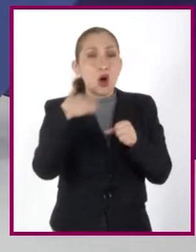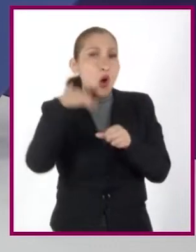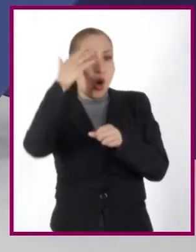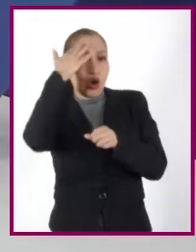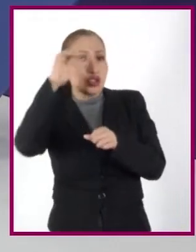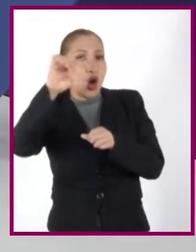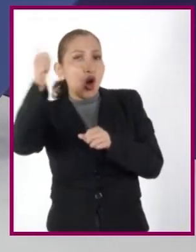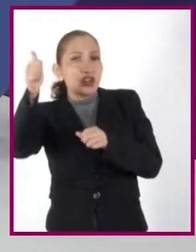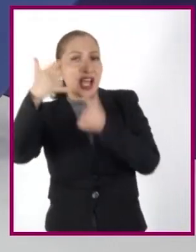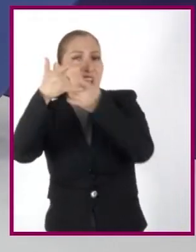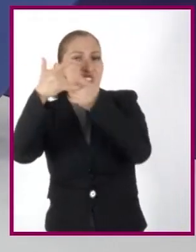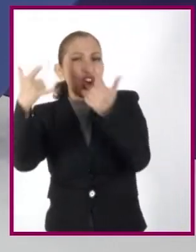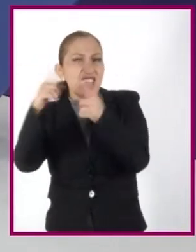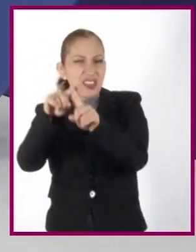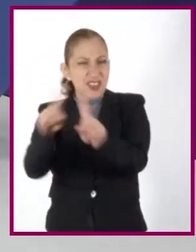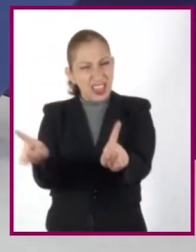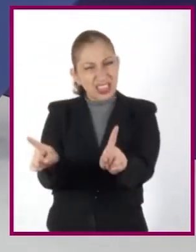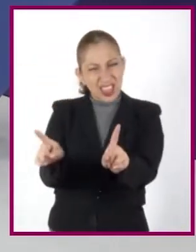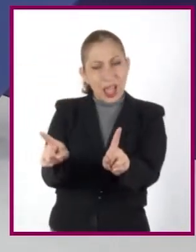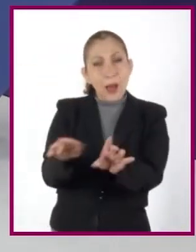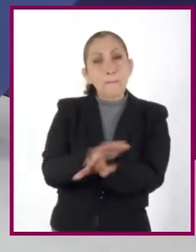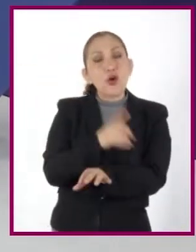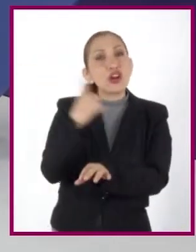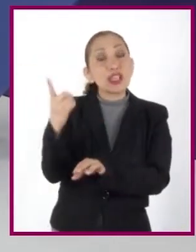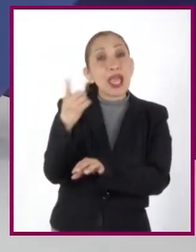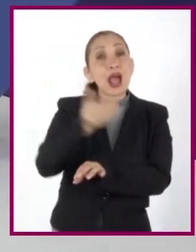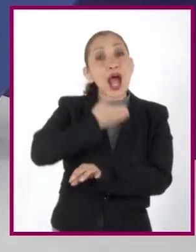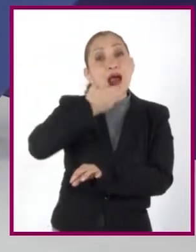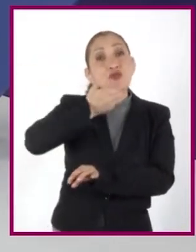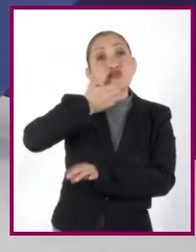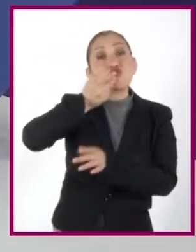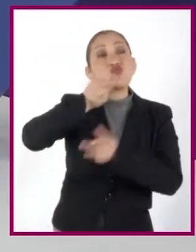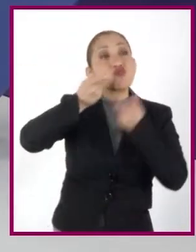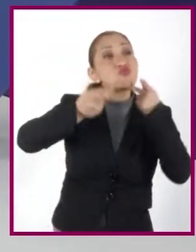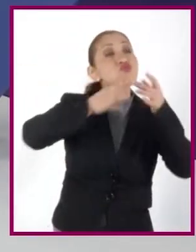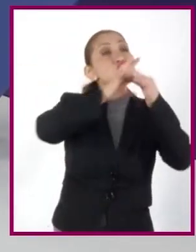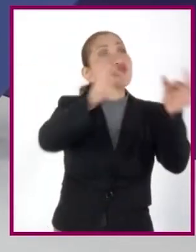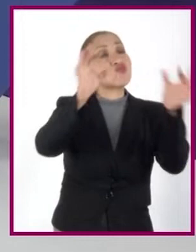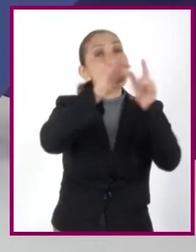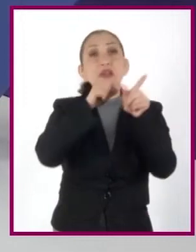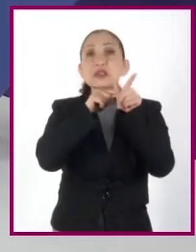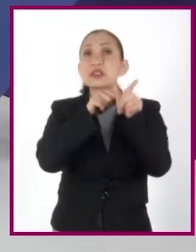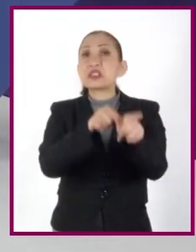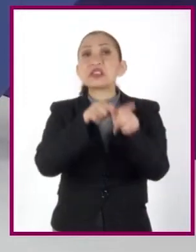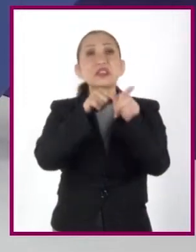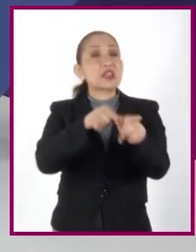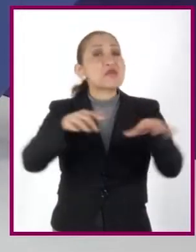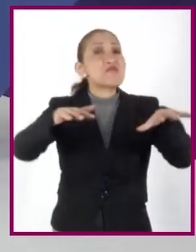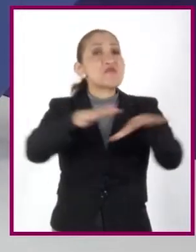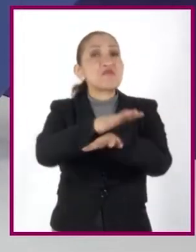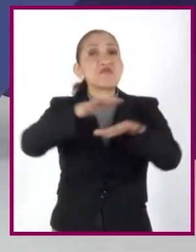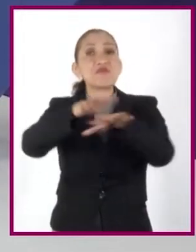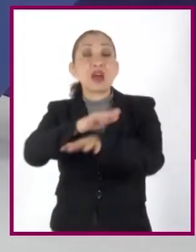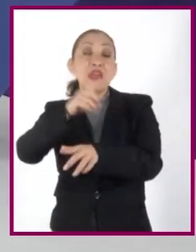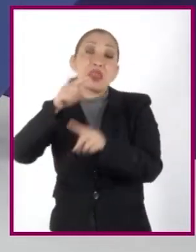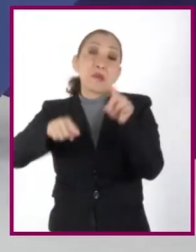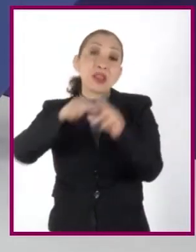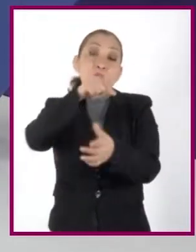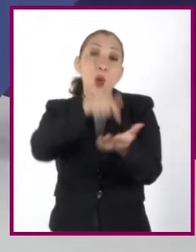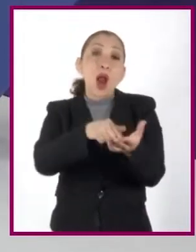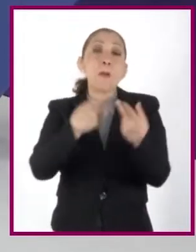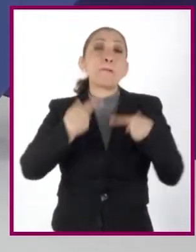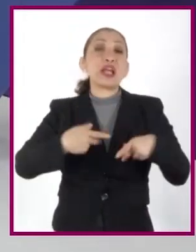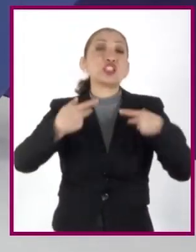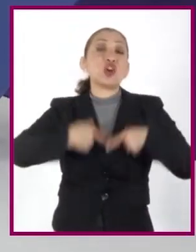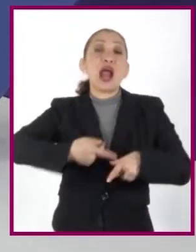conocen versiones distintas. Esto se debe a que la tradición oral está viva y se va modificando según el lugar y las personas